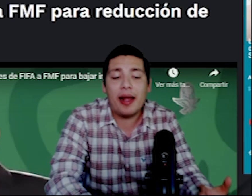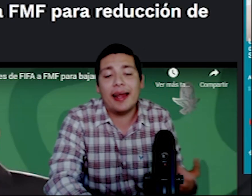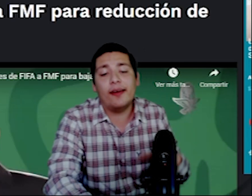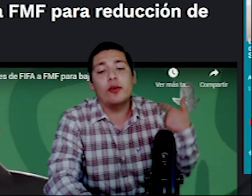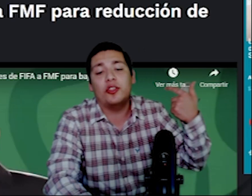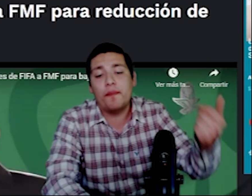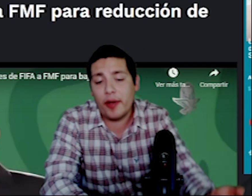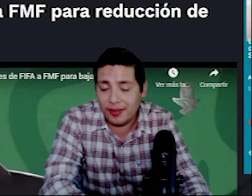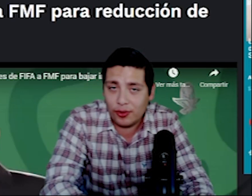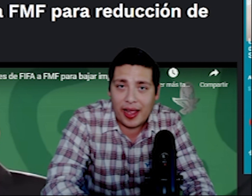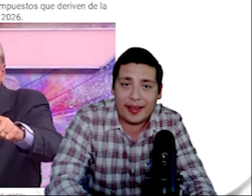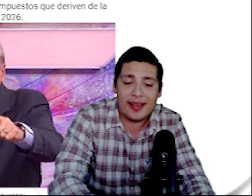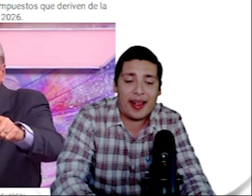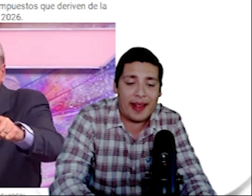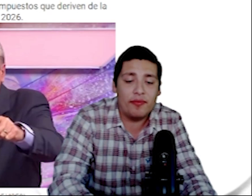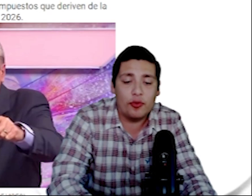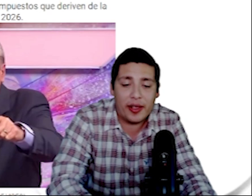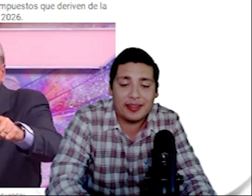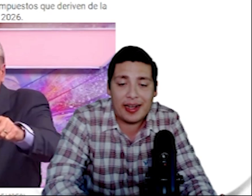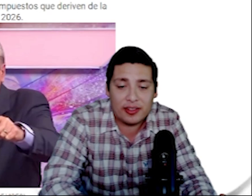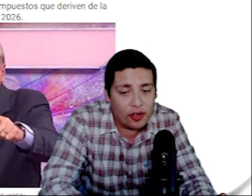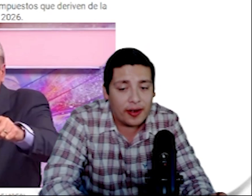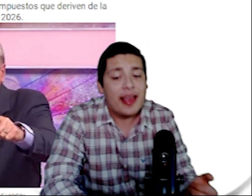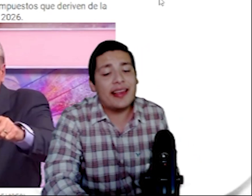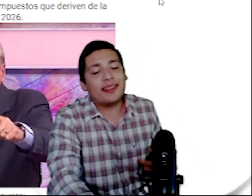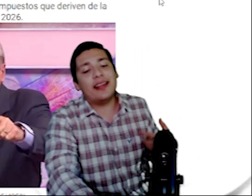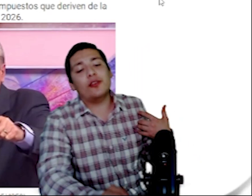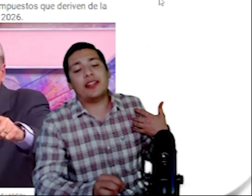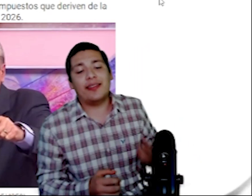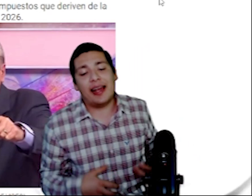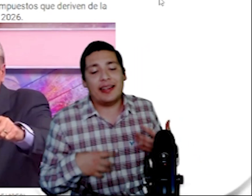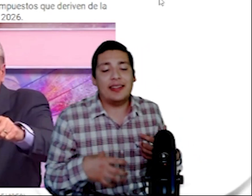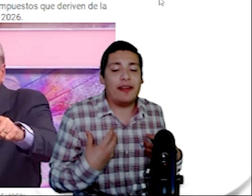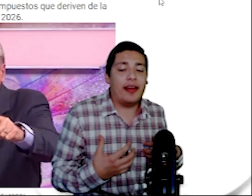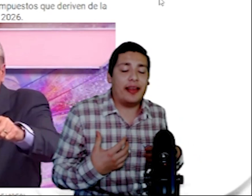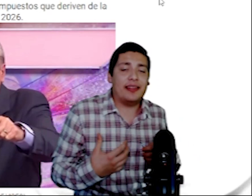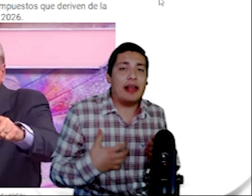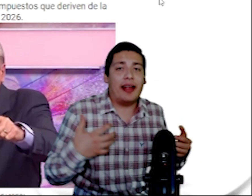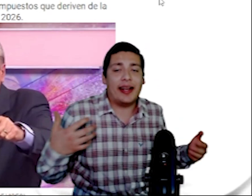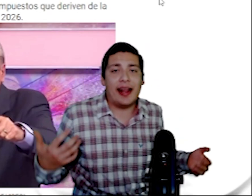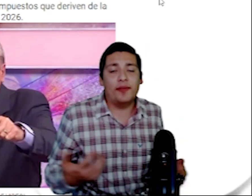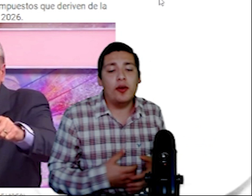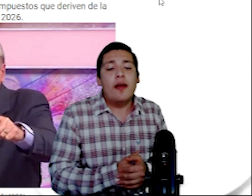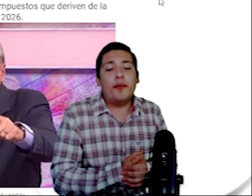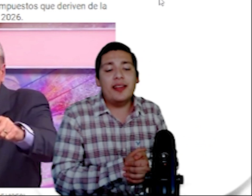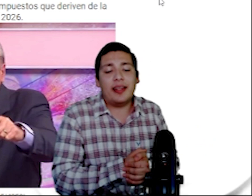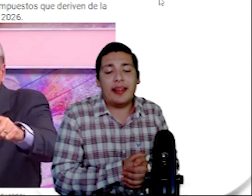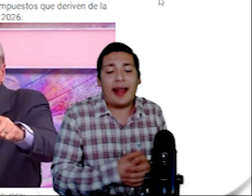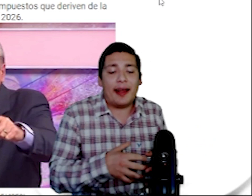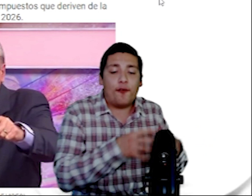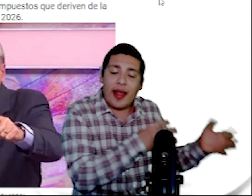no pagar los impuestos aquí en nuestra nación, y es que estos chantajes se estaban generando